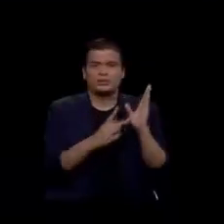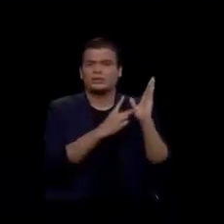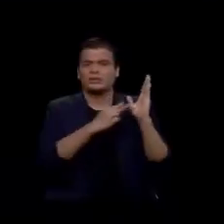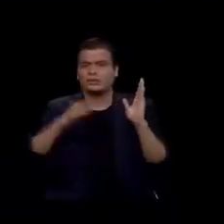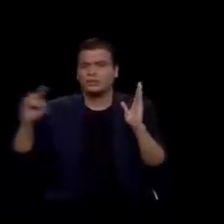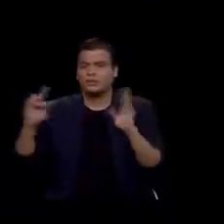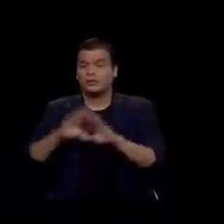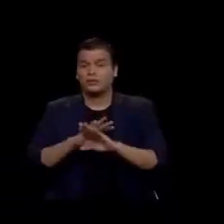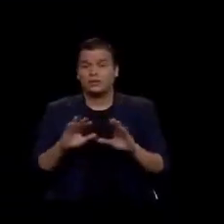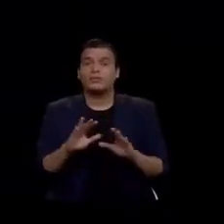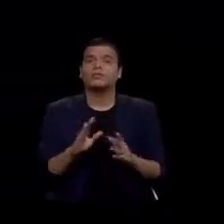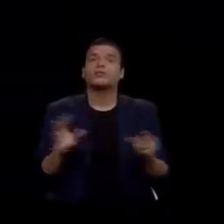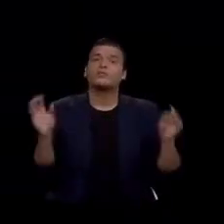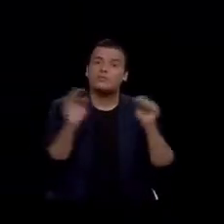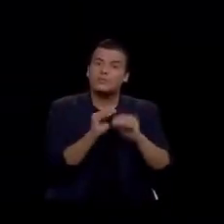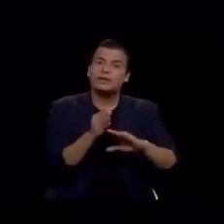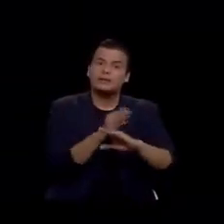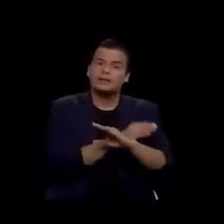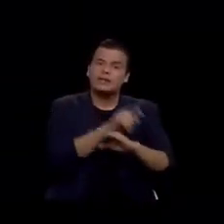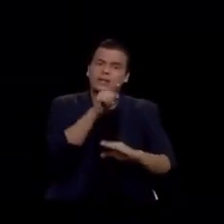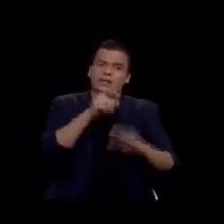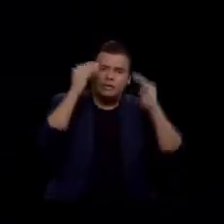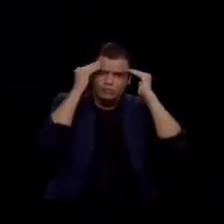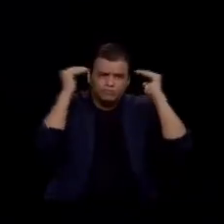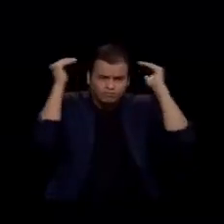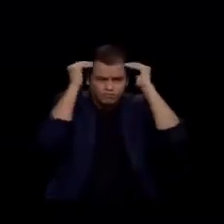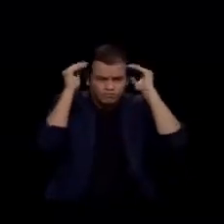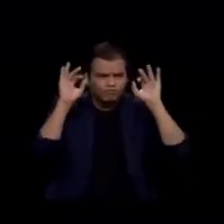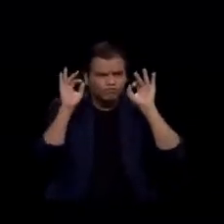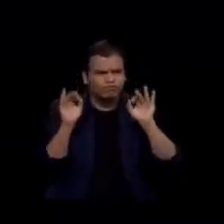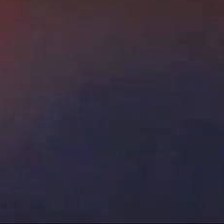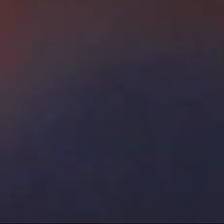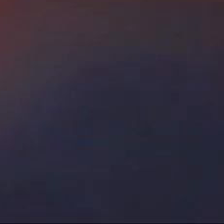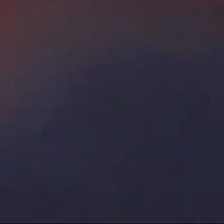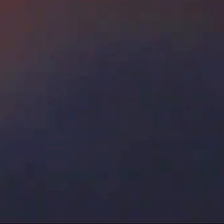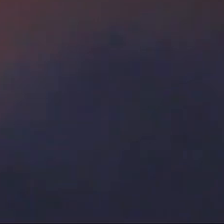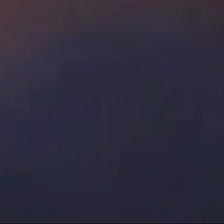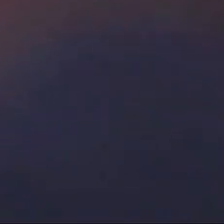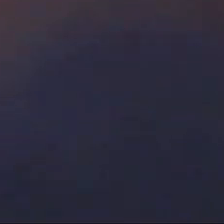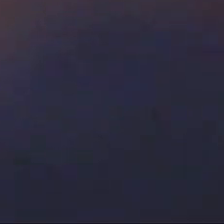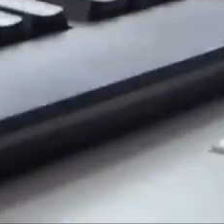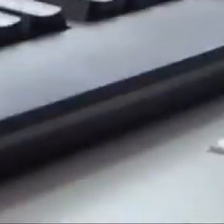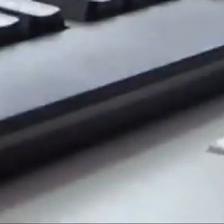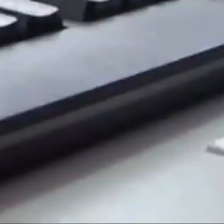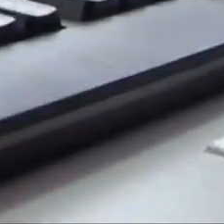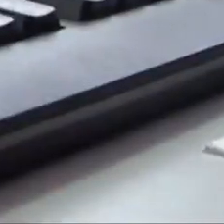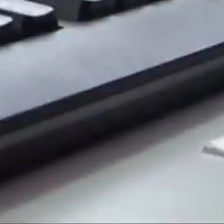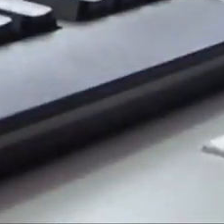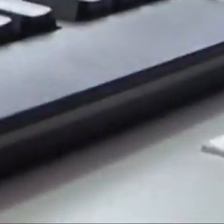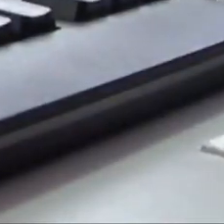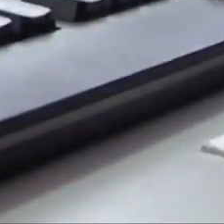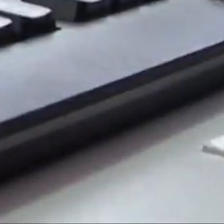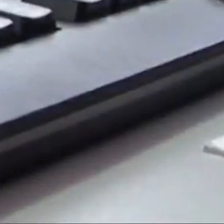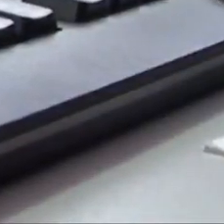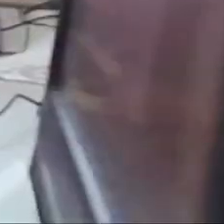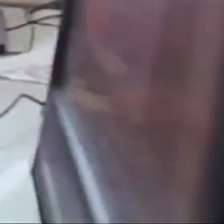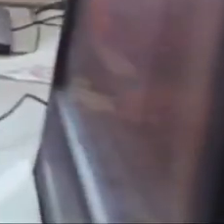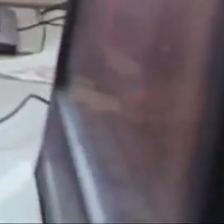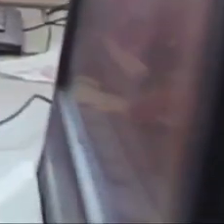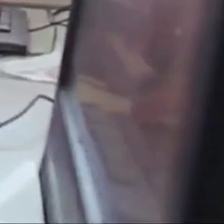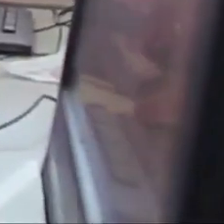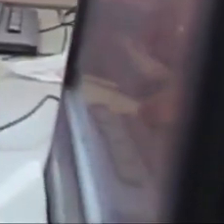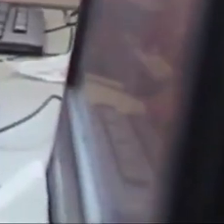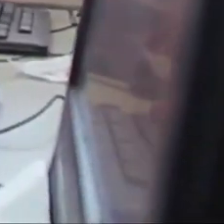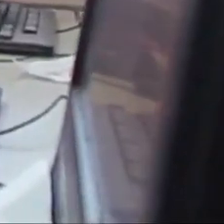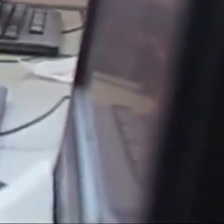requieren unos conocimientos especiales que estamos haciendo para generar ese talento que necesita este sector claramente ministra que